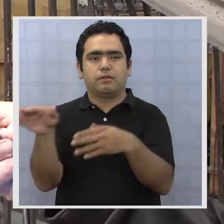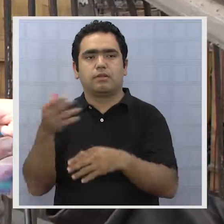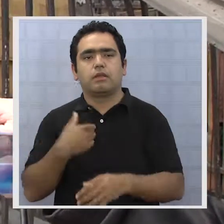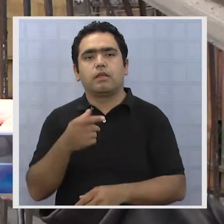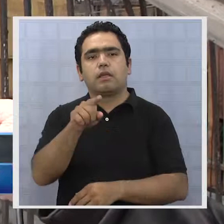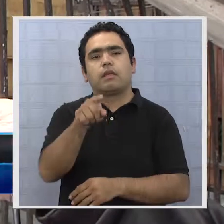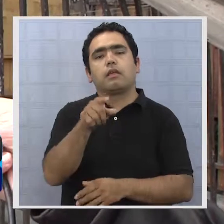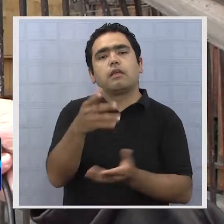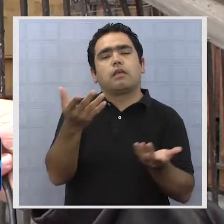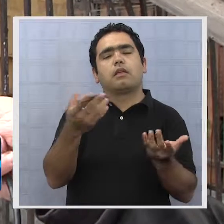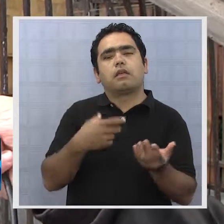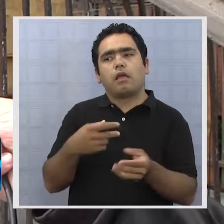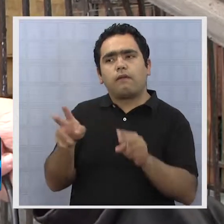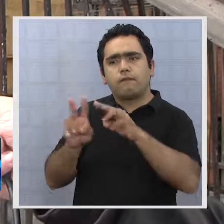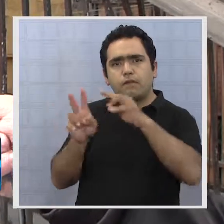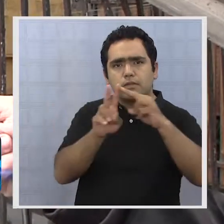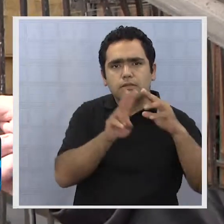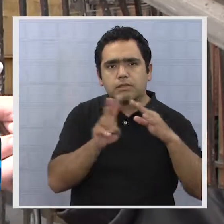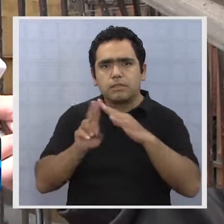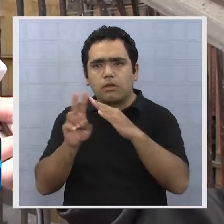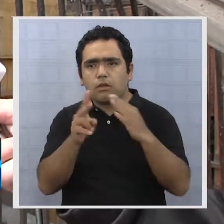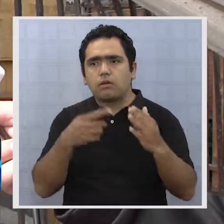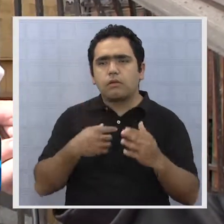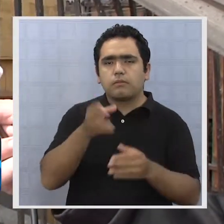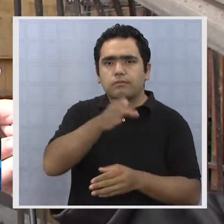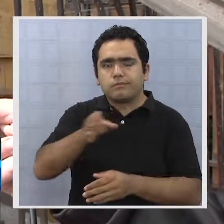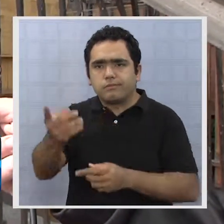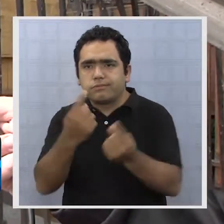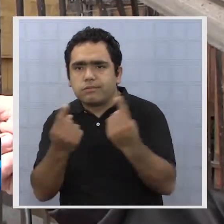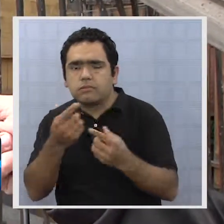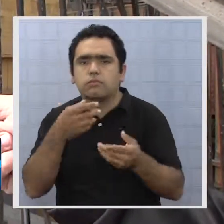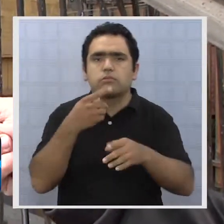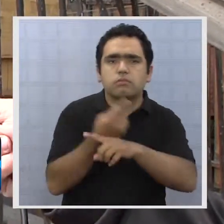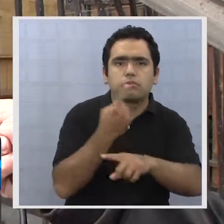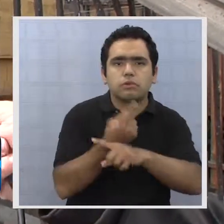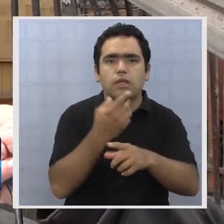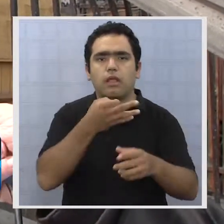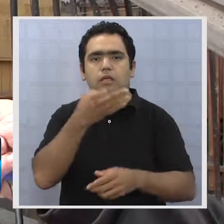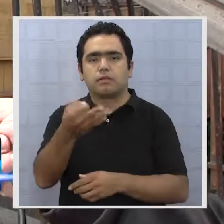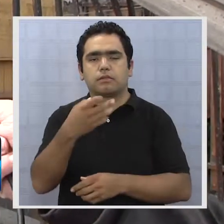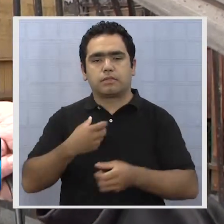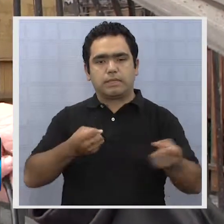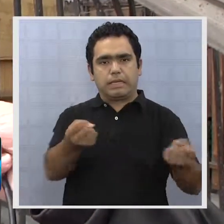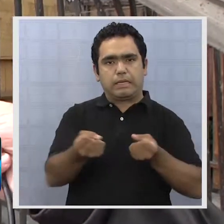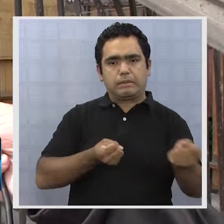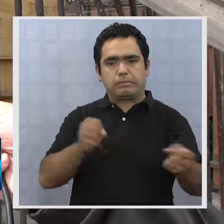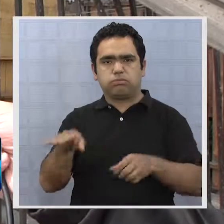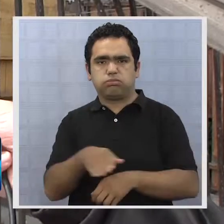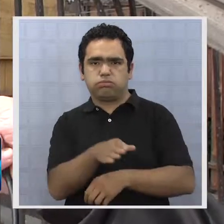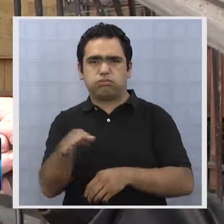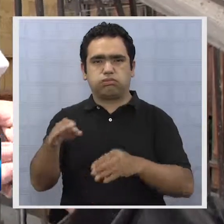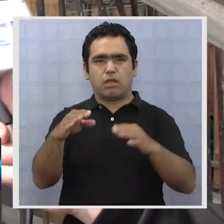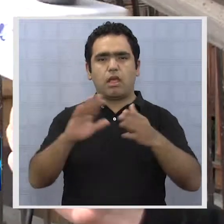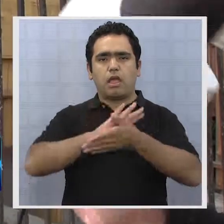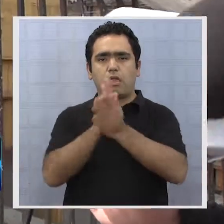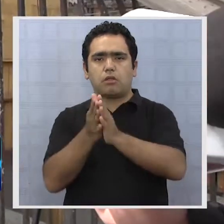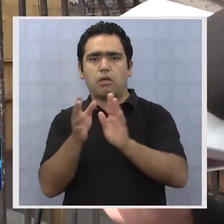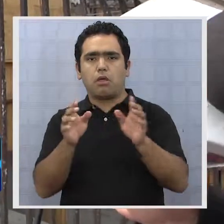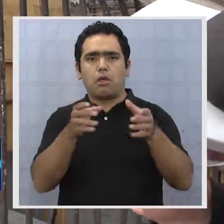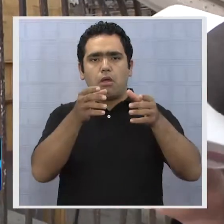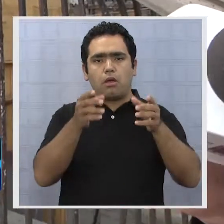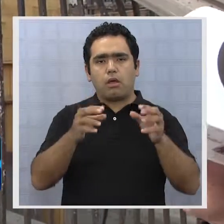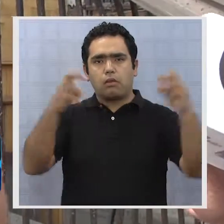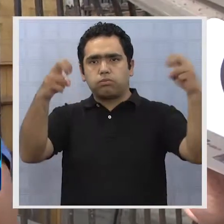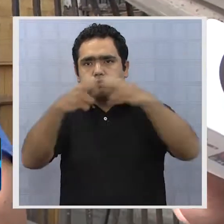haciendo mala maniobra yo creo que al de haber enganchado algún cable y la atención de los cables y sobre todo sería nada va a poner algún